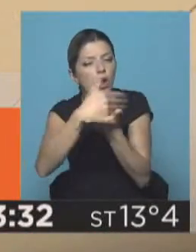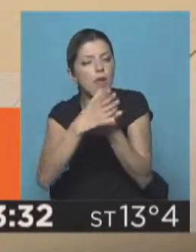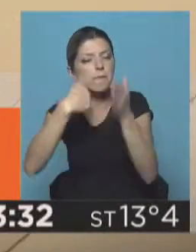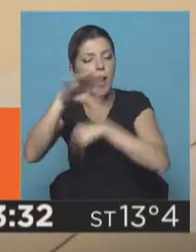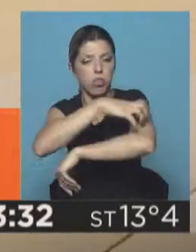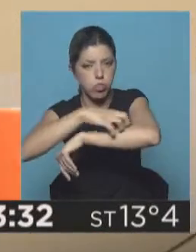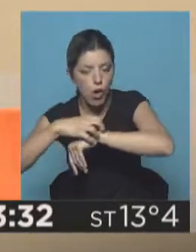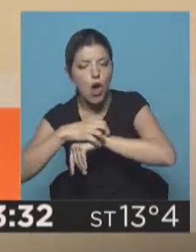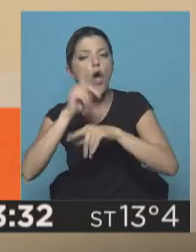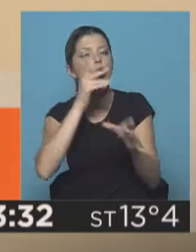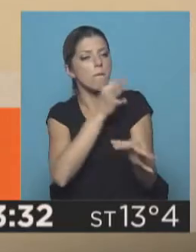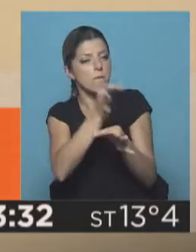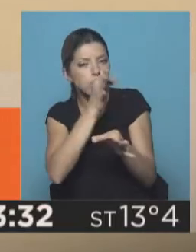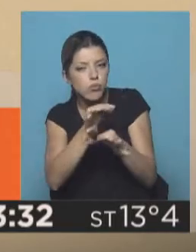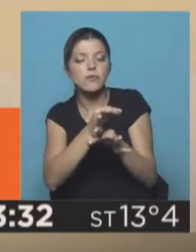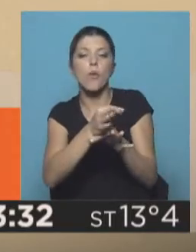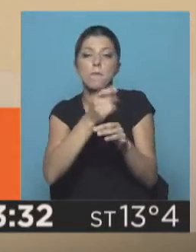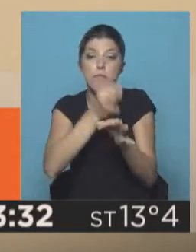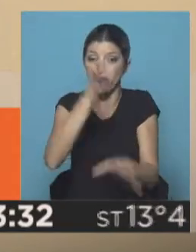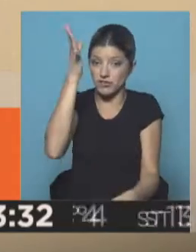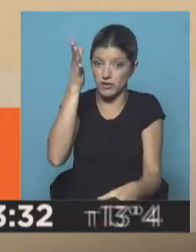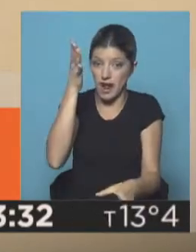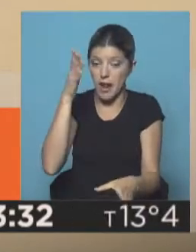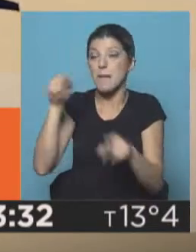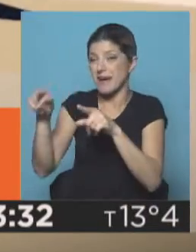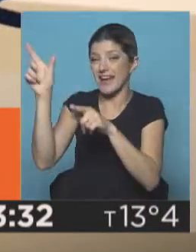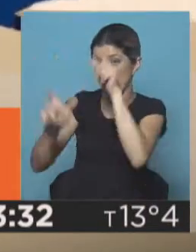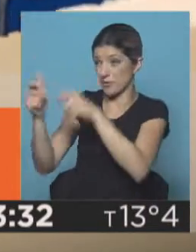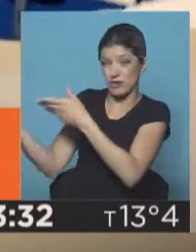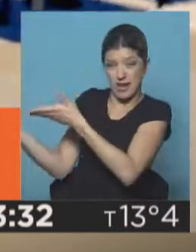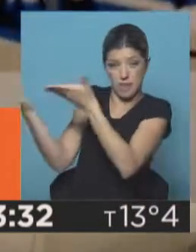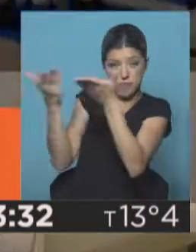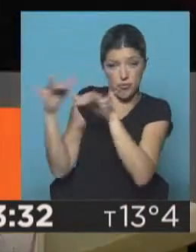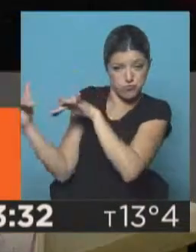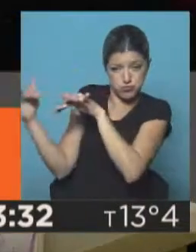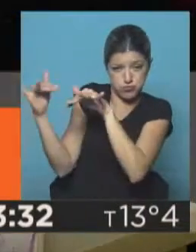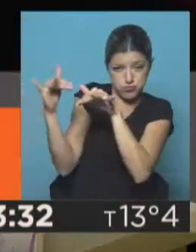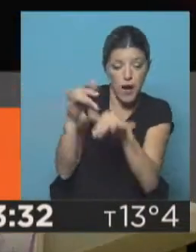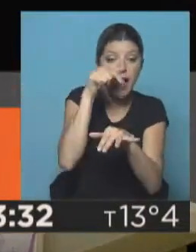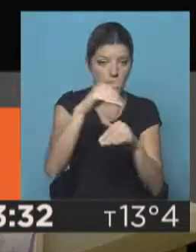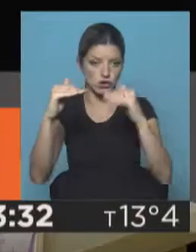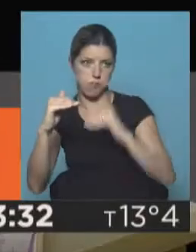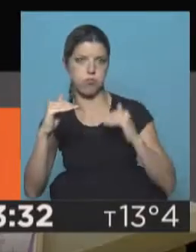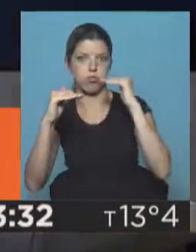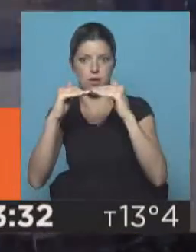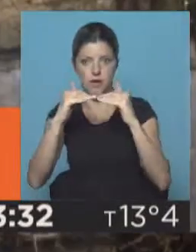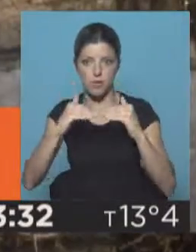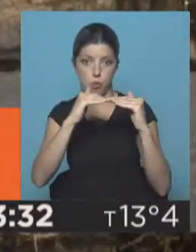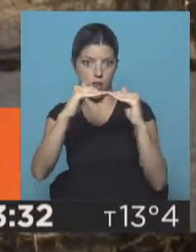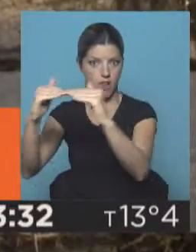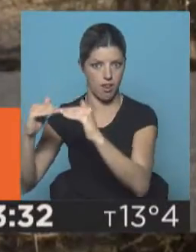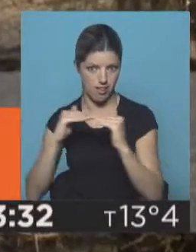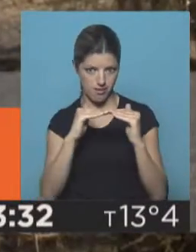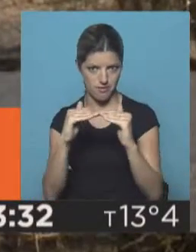de especialización profesional para superar el shock demográfico inicial y establecer un nuevo equilibrio. We need